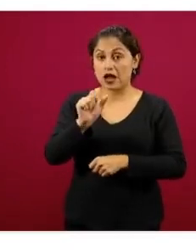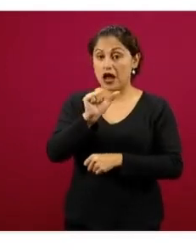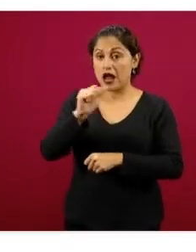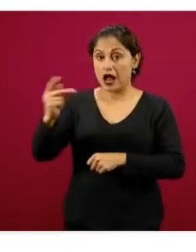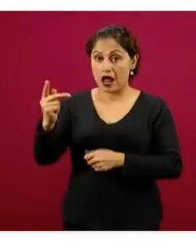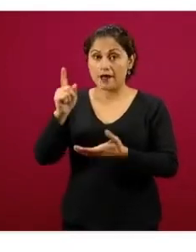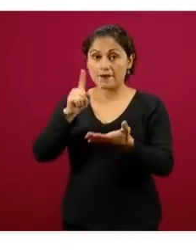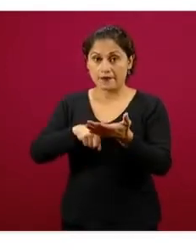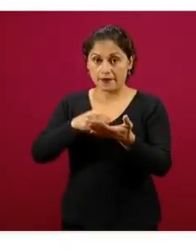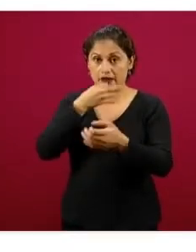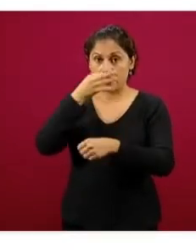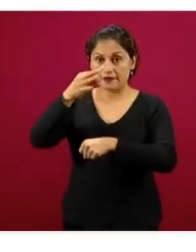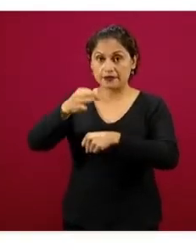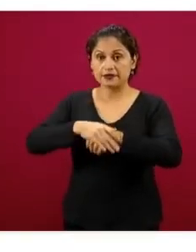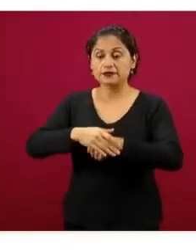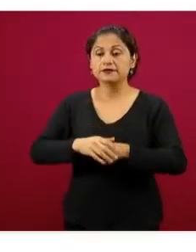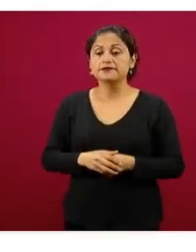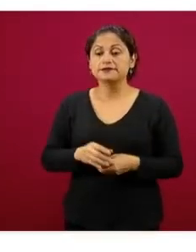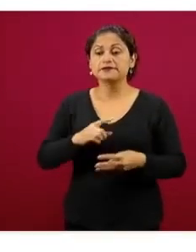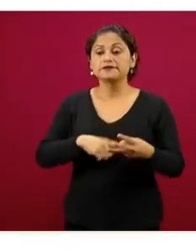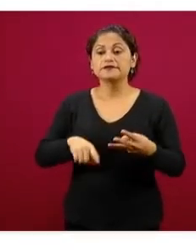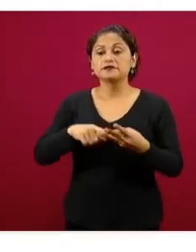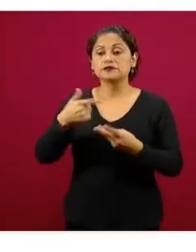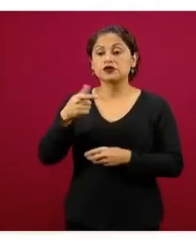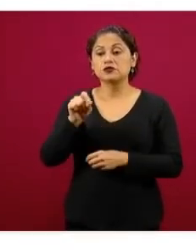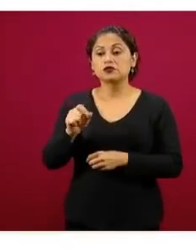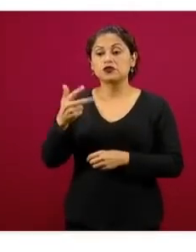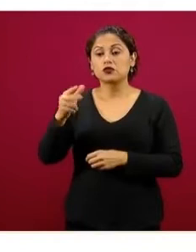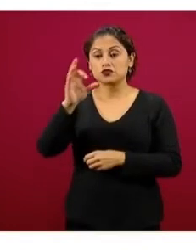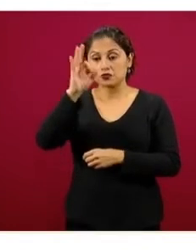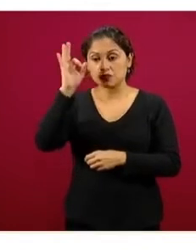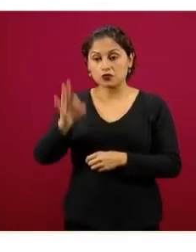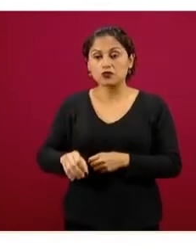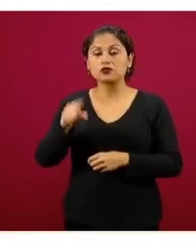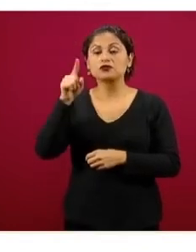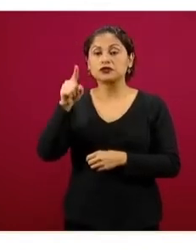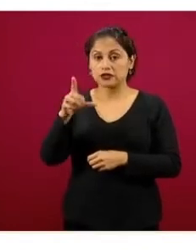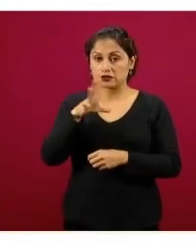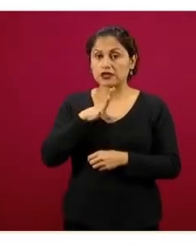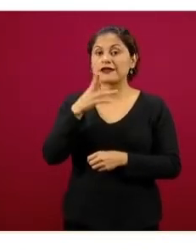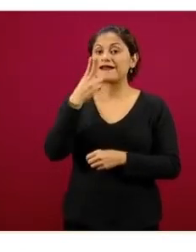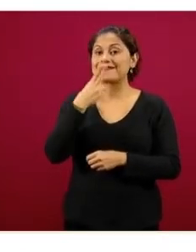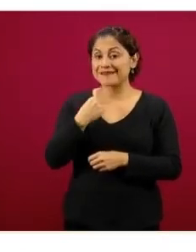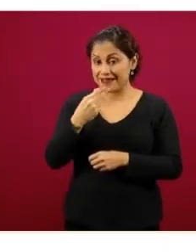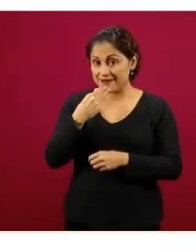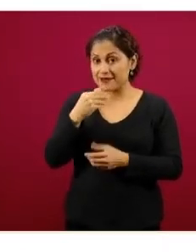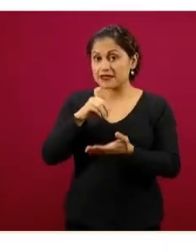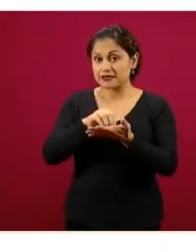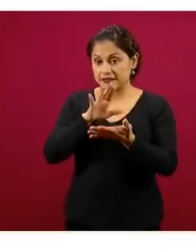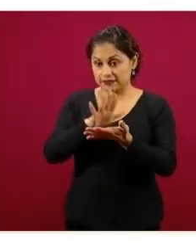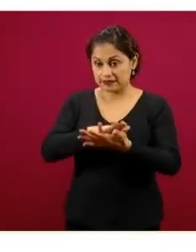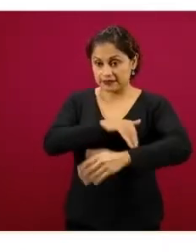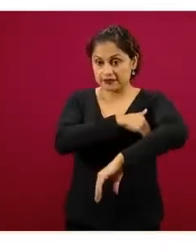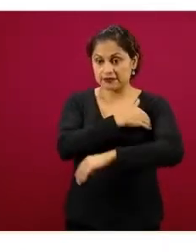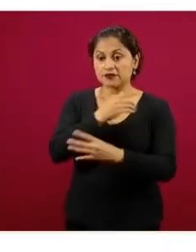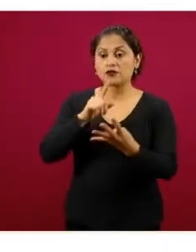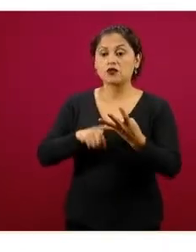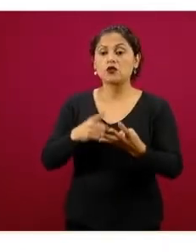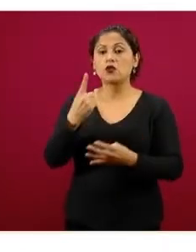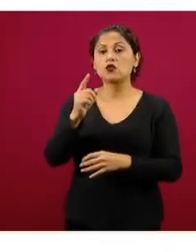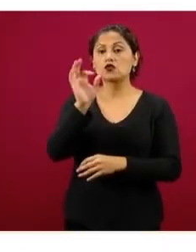El 7.8% reportan padecer o vivir con diabetes y poco menos del 1% han